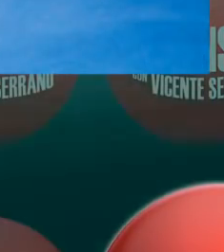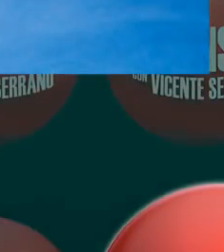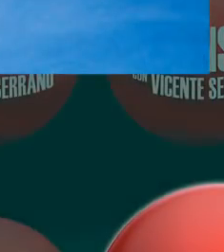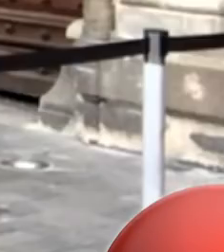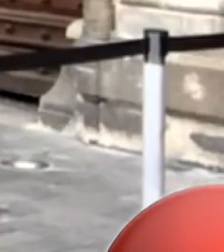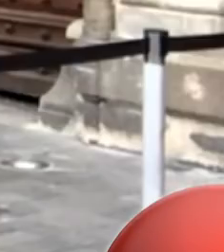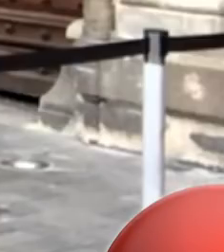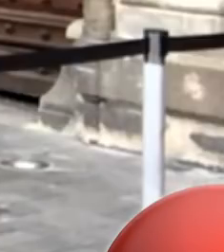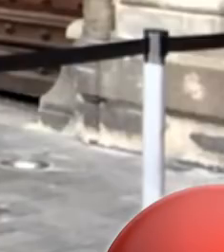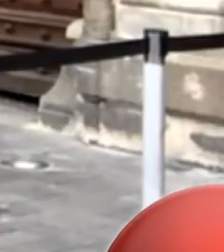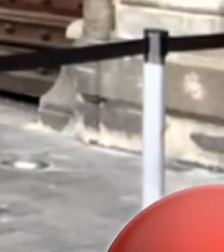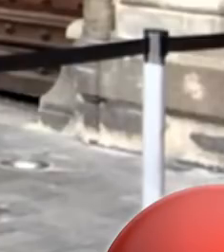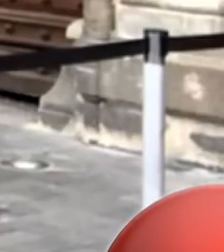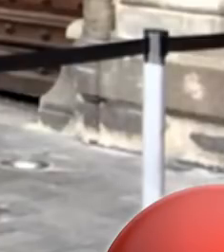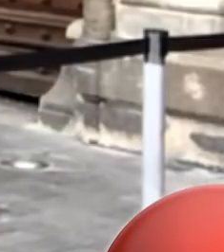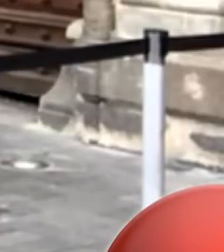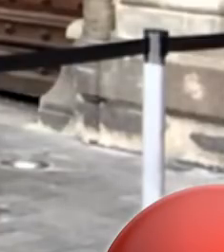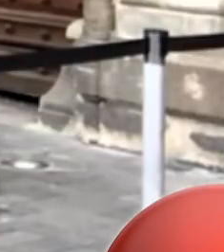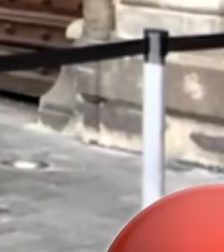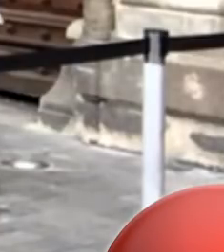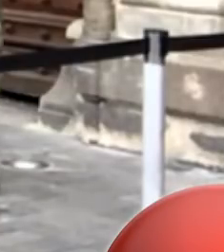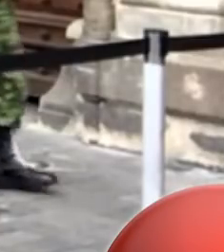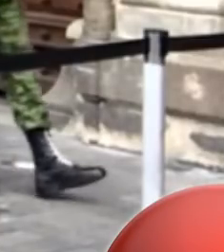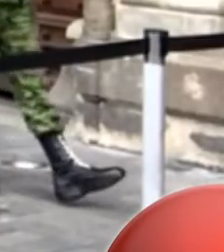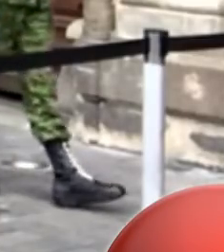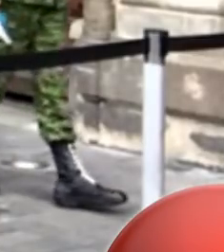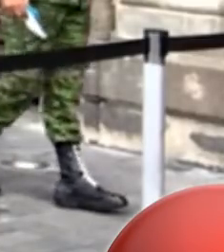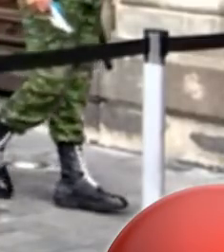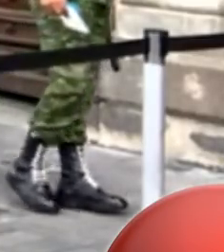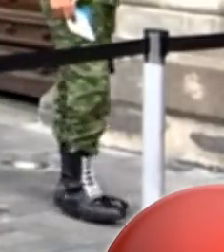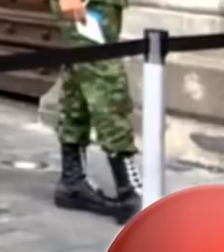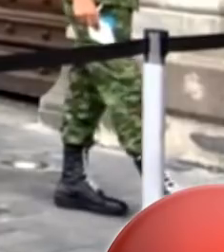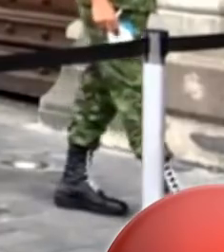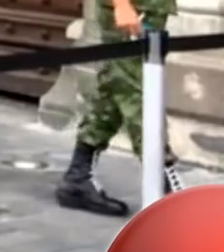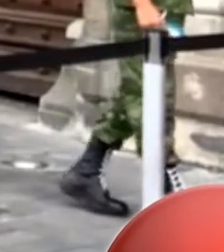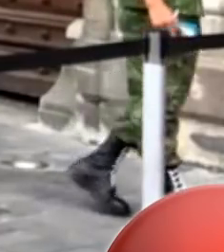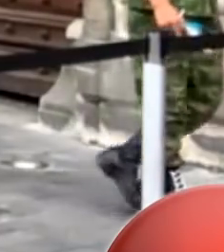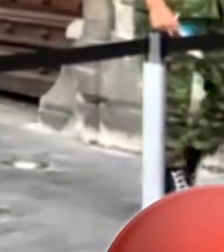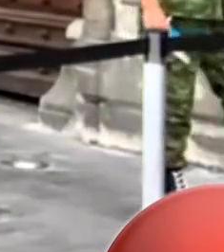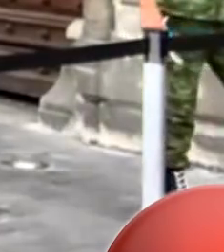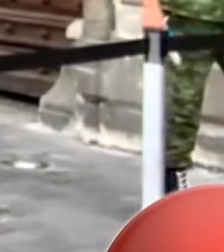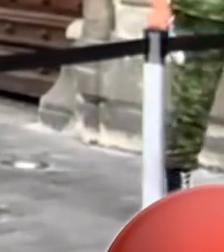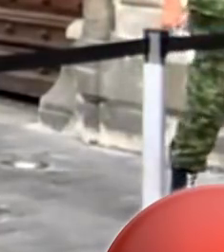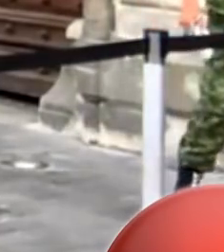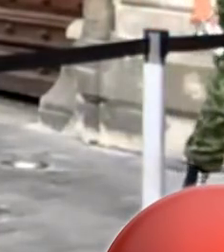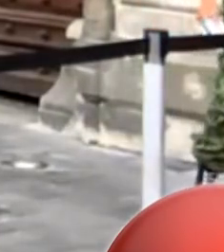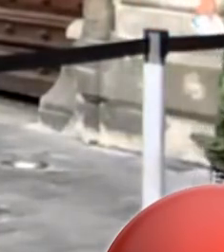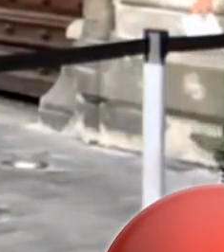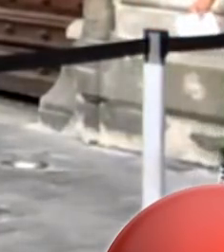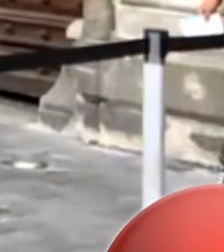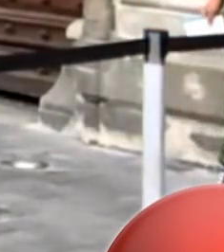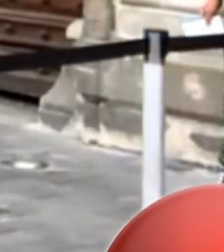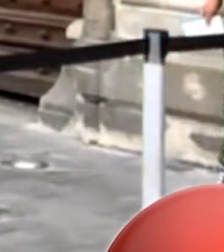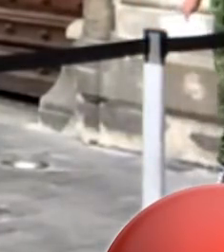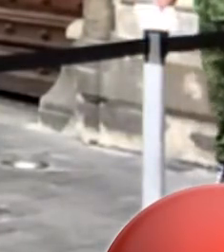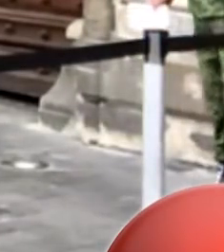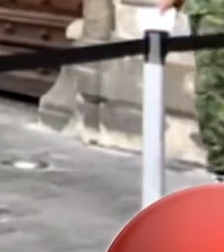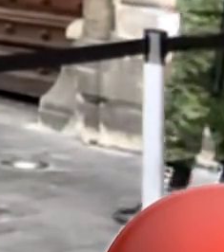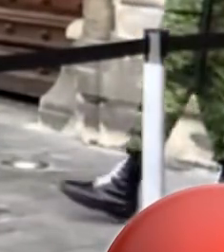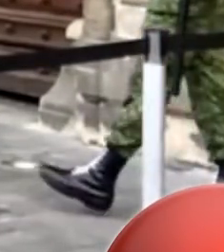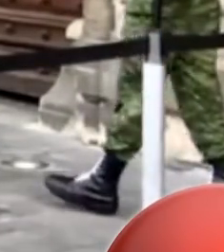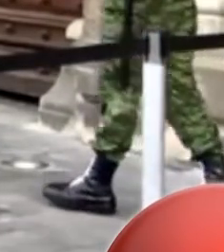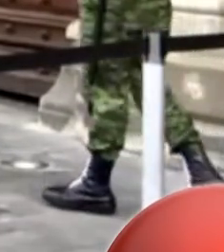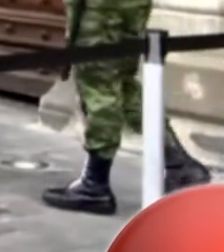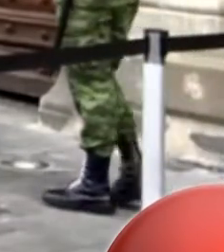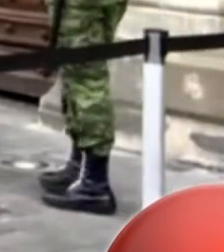pues vamos a ver escuchar las declaraciones el presidente dice que si se comprueba dice que no duda del periodista y si